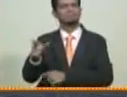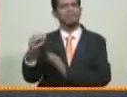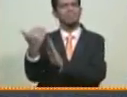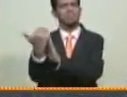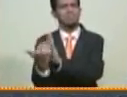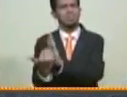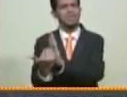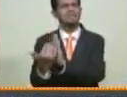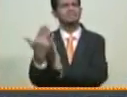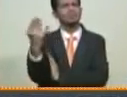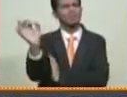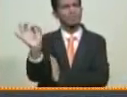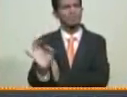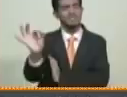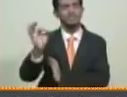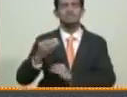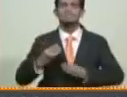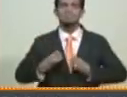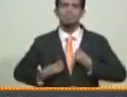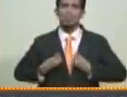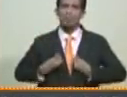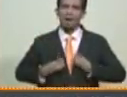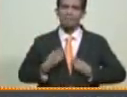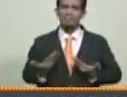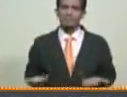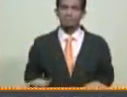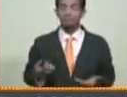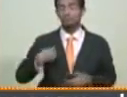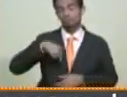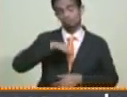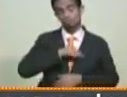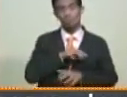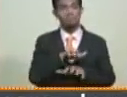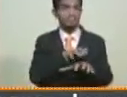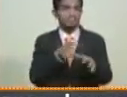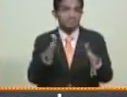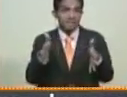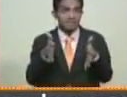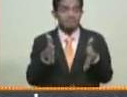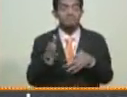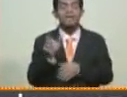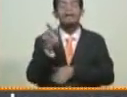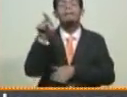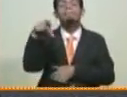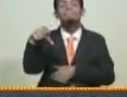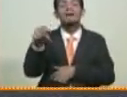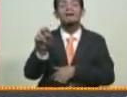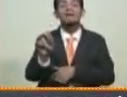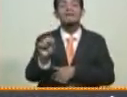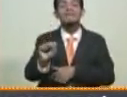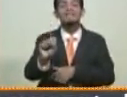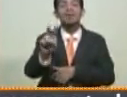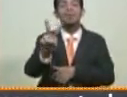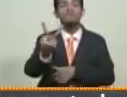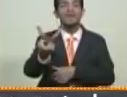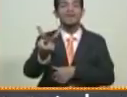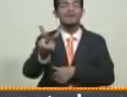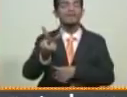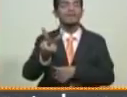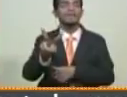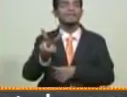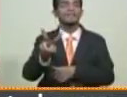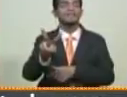ocurrió? Además de donde nosotros ganamos, y el Partido Socialista Unido de Venezuela en particular, obtuvo más